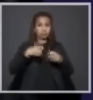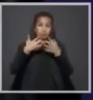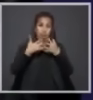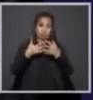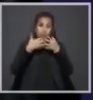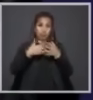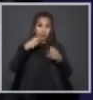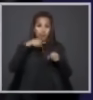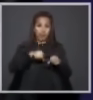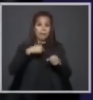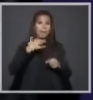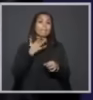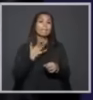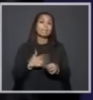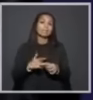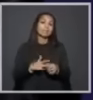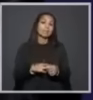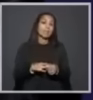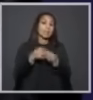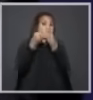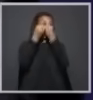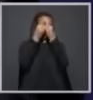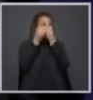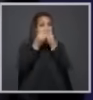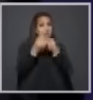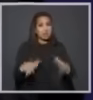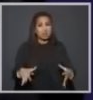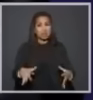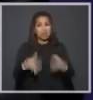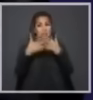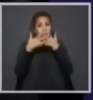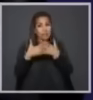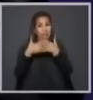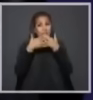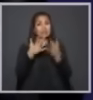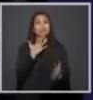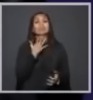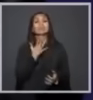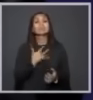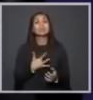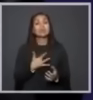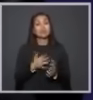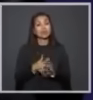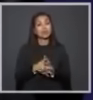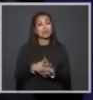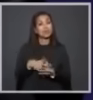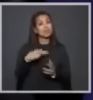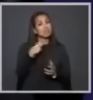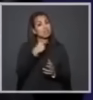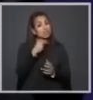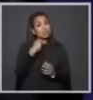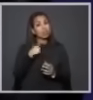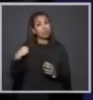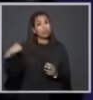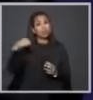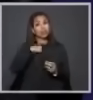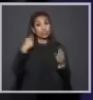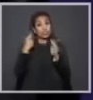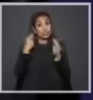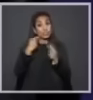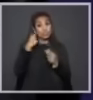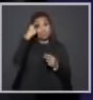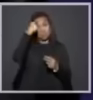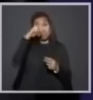se dejó caer la industria petrolera. Vamos a tener nosotros que actuar de